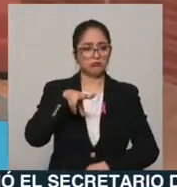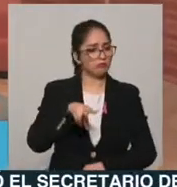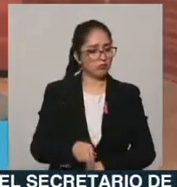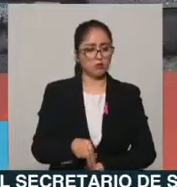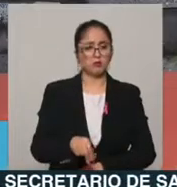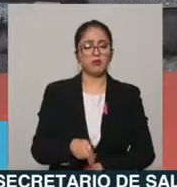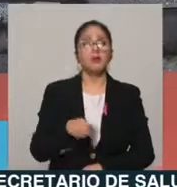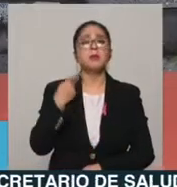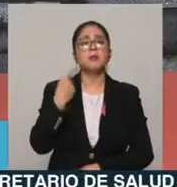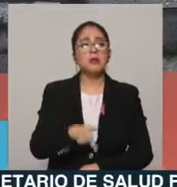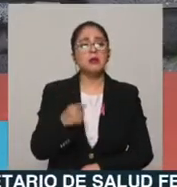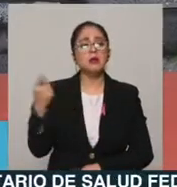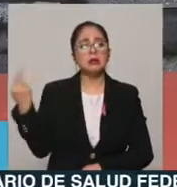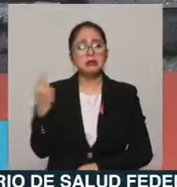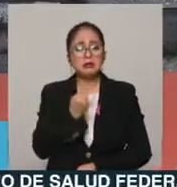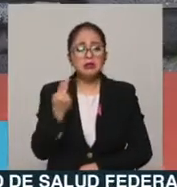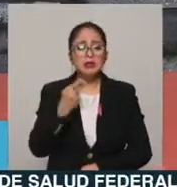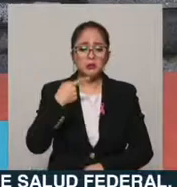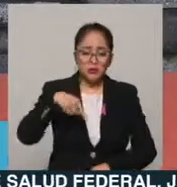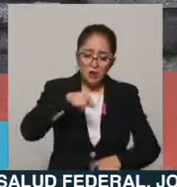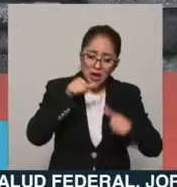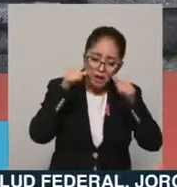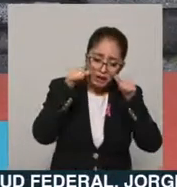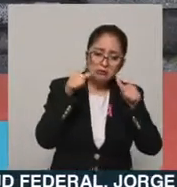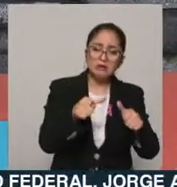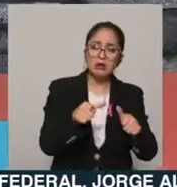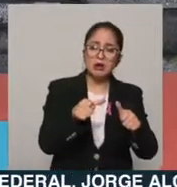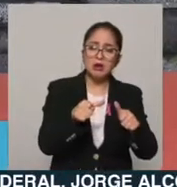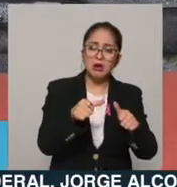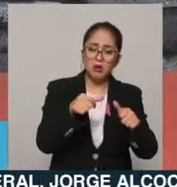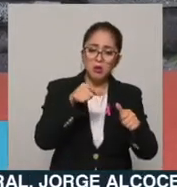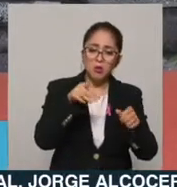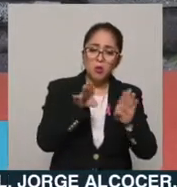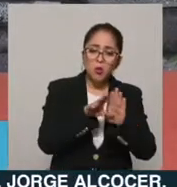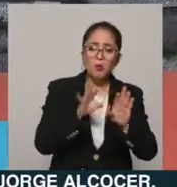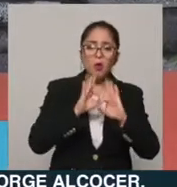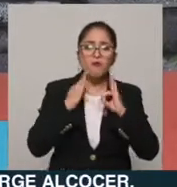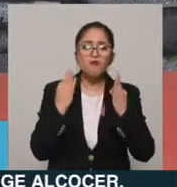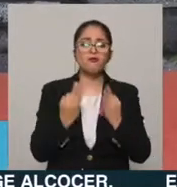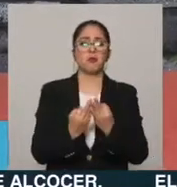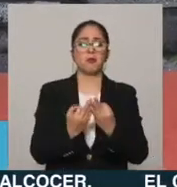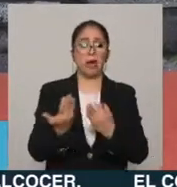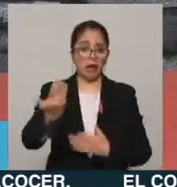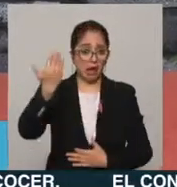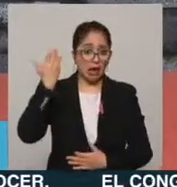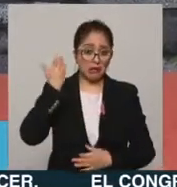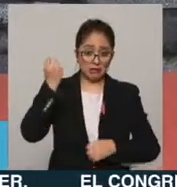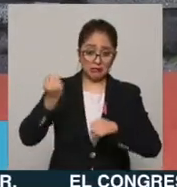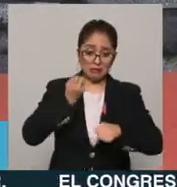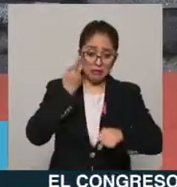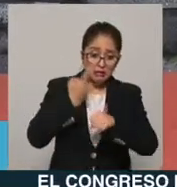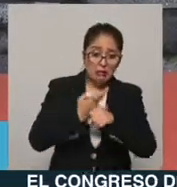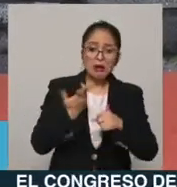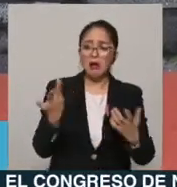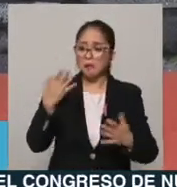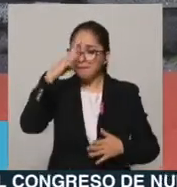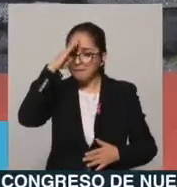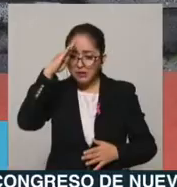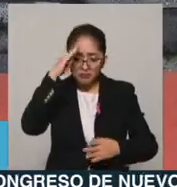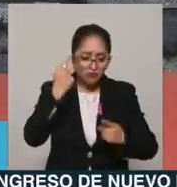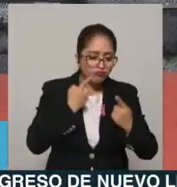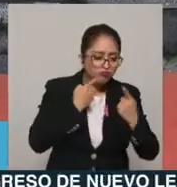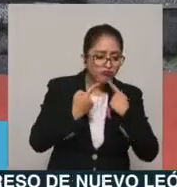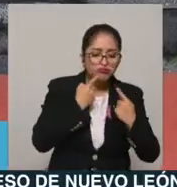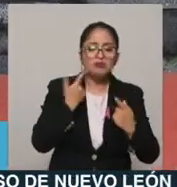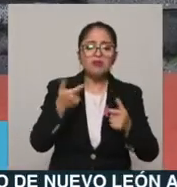importante, afinar modelos de atención. No tenía la Secretaría esos modelos de atención que